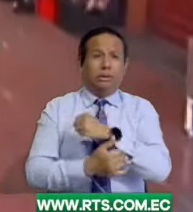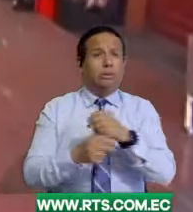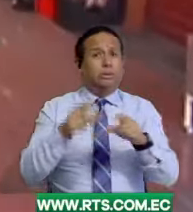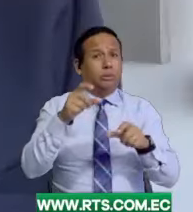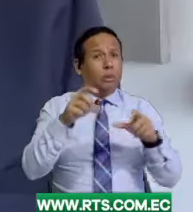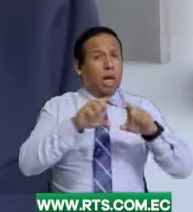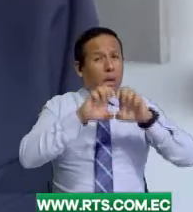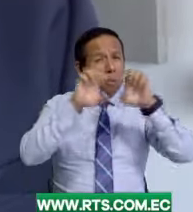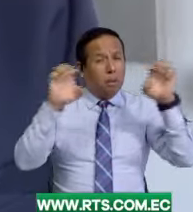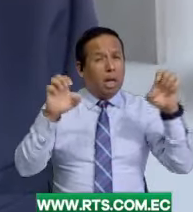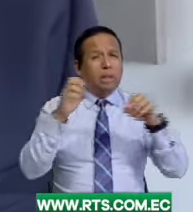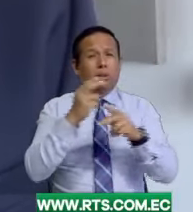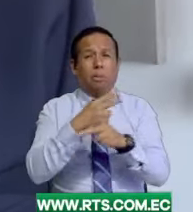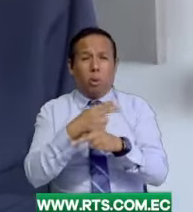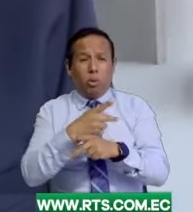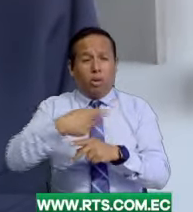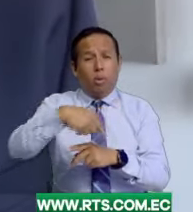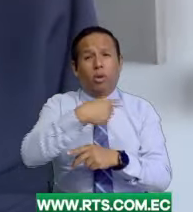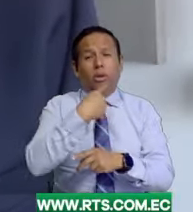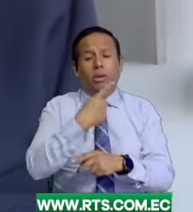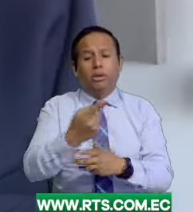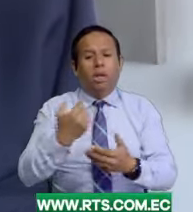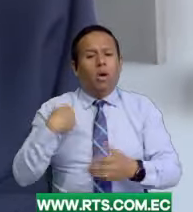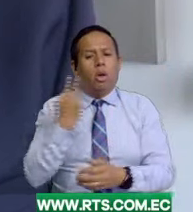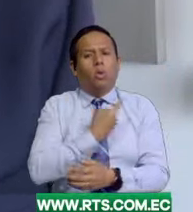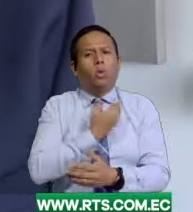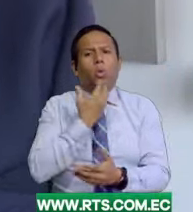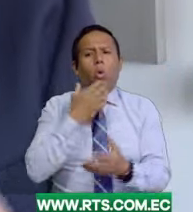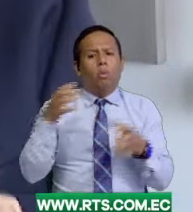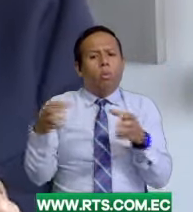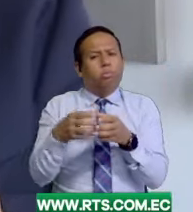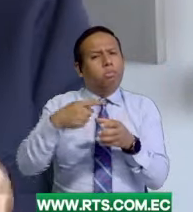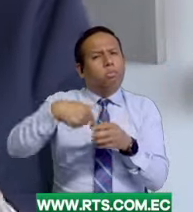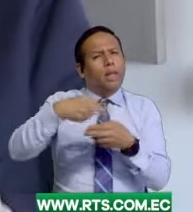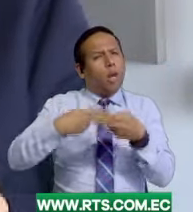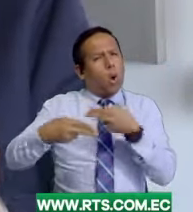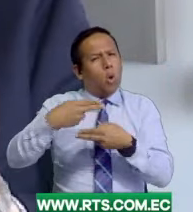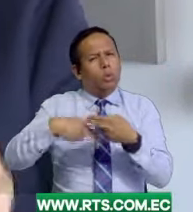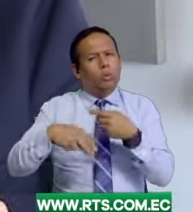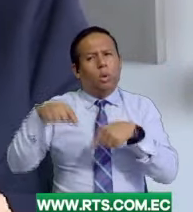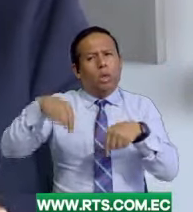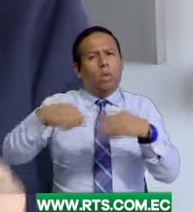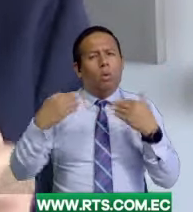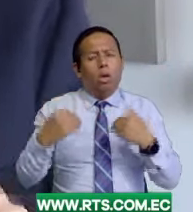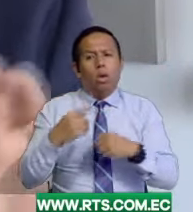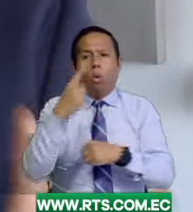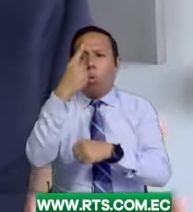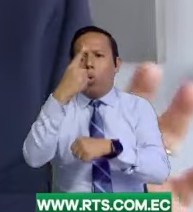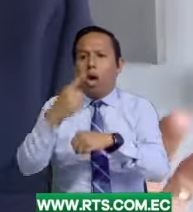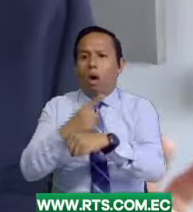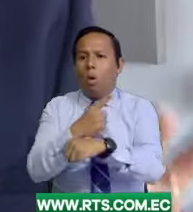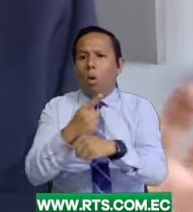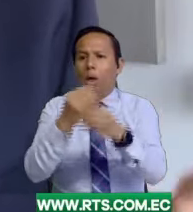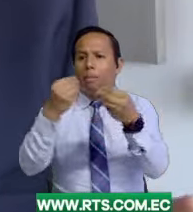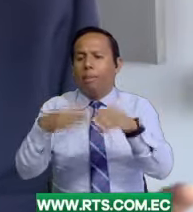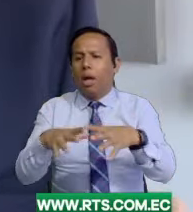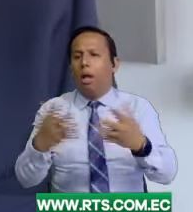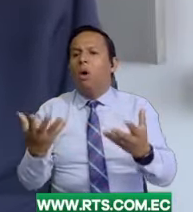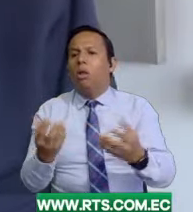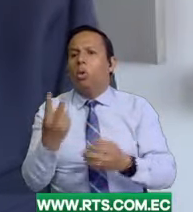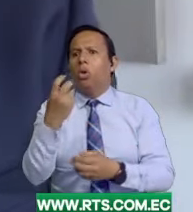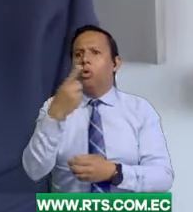millonarias. Según las estimaciones que hemos hecho en la Cámara de Comercio de Guayaquil, por cada hora de apagón se pierden 12 millones de